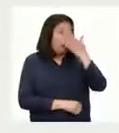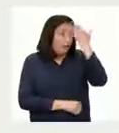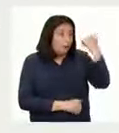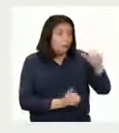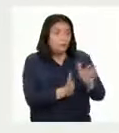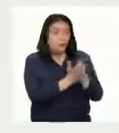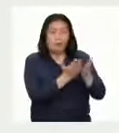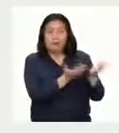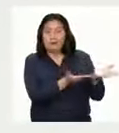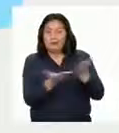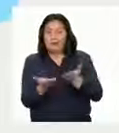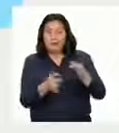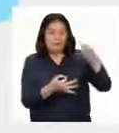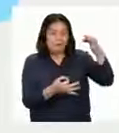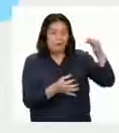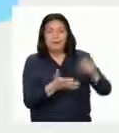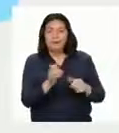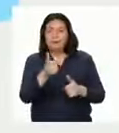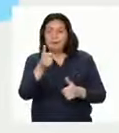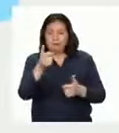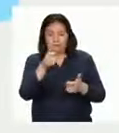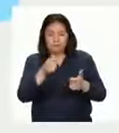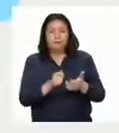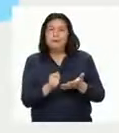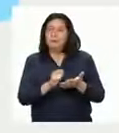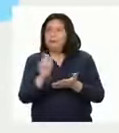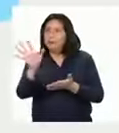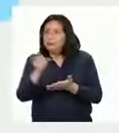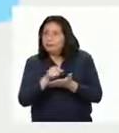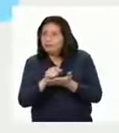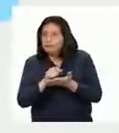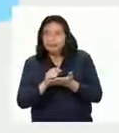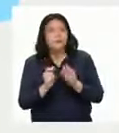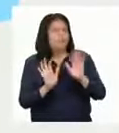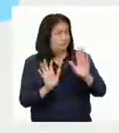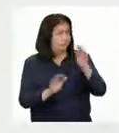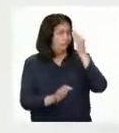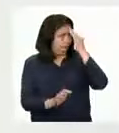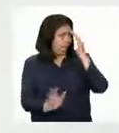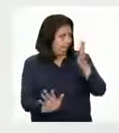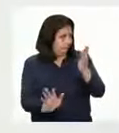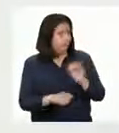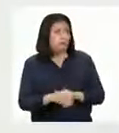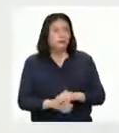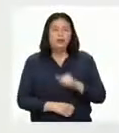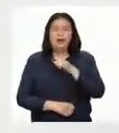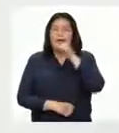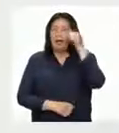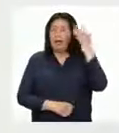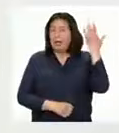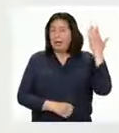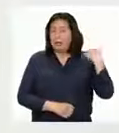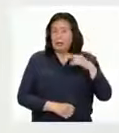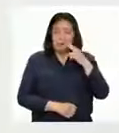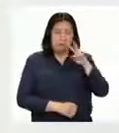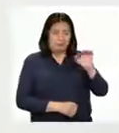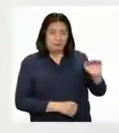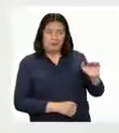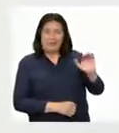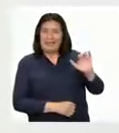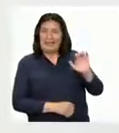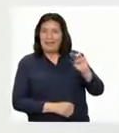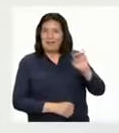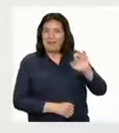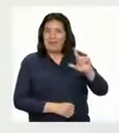traer sus cuadernos, sus hojas de papeles, sus lápiz o lapicero para tomar apuntes, ya saben. Ayer vimos el caso de Camila, ¿se